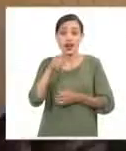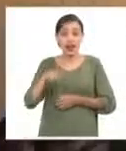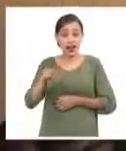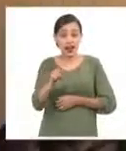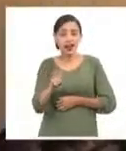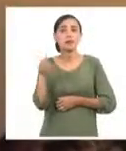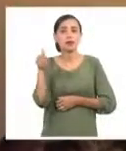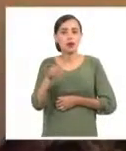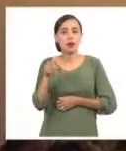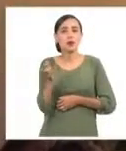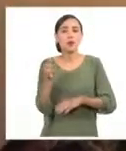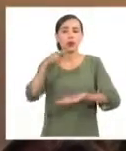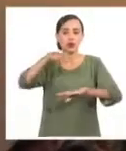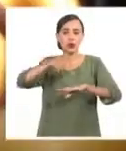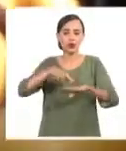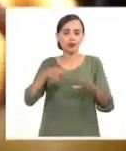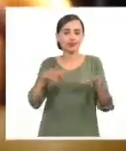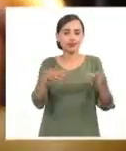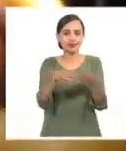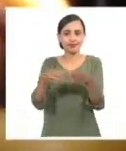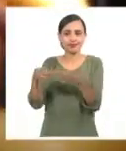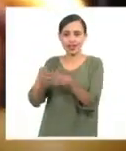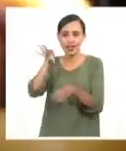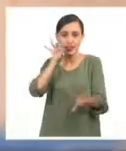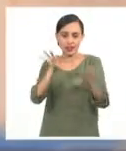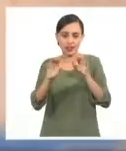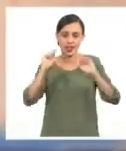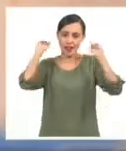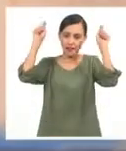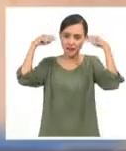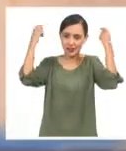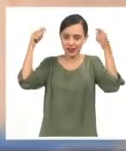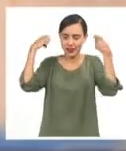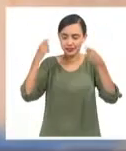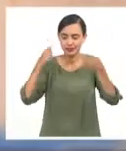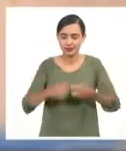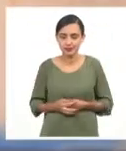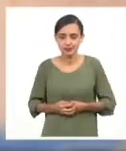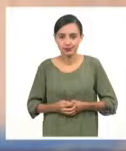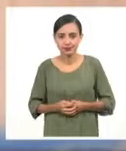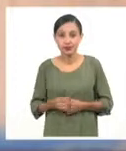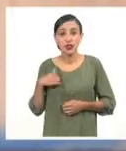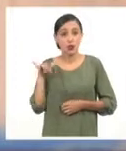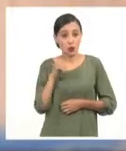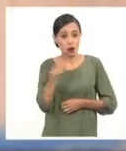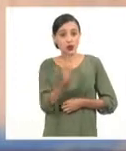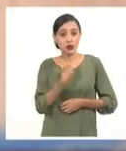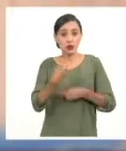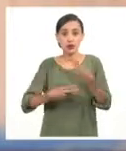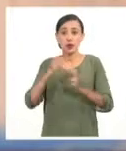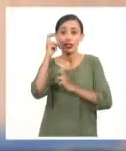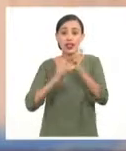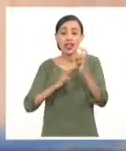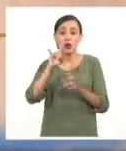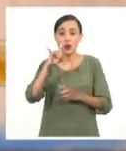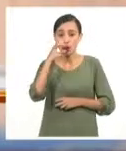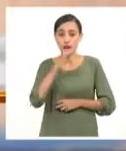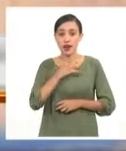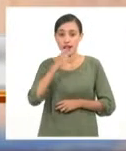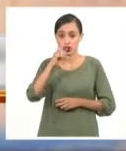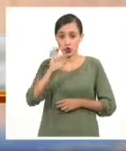Puerto Rico para las delegaciones invitadas al festival. Tendremos también un taller de la UNESCO que va a sesionar